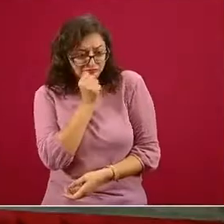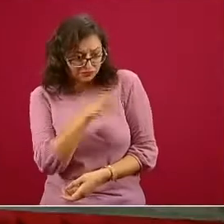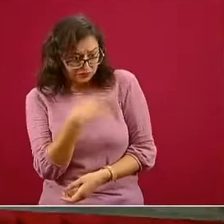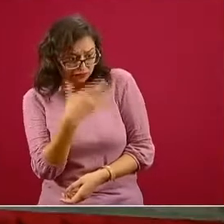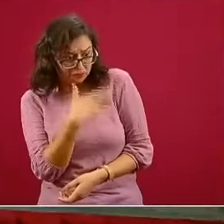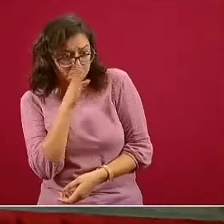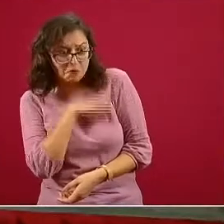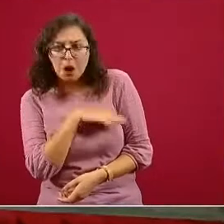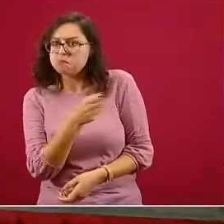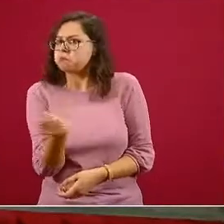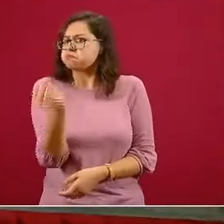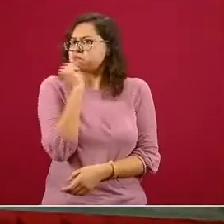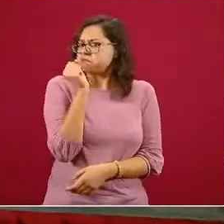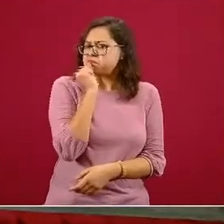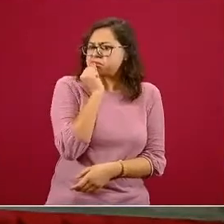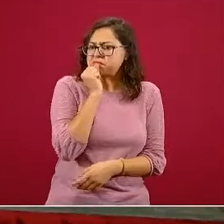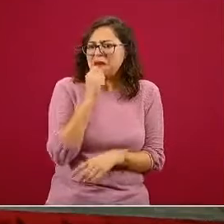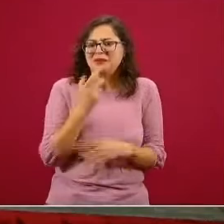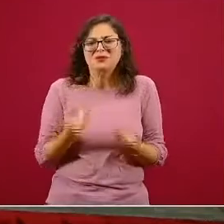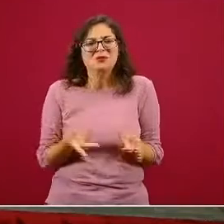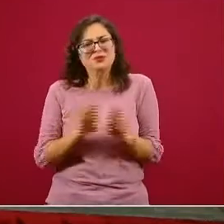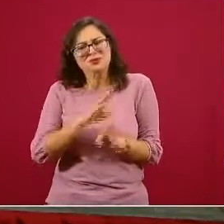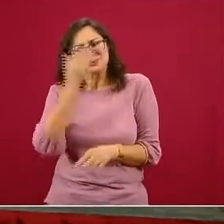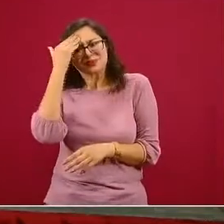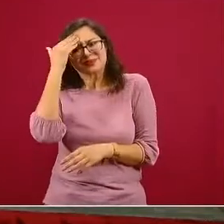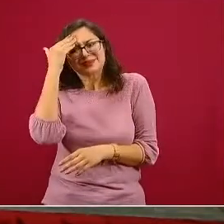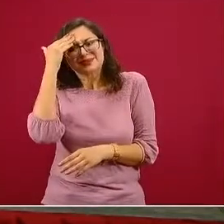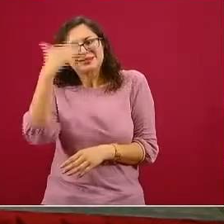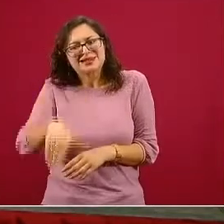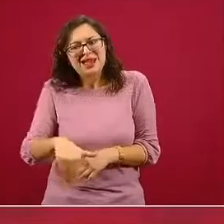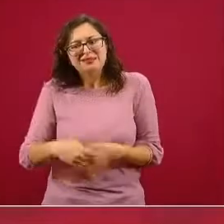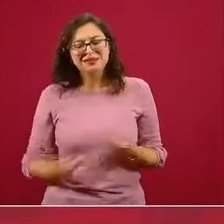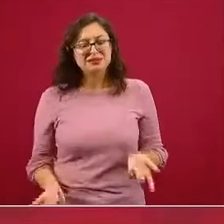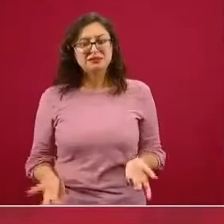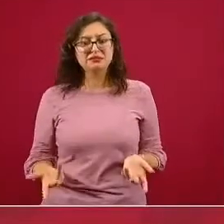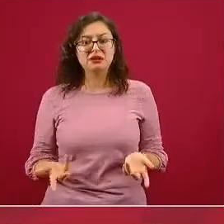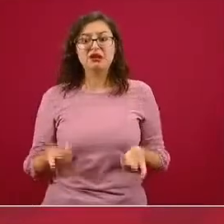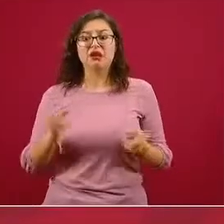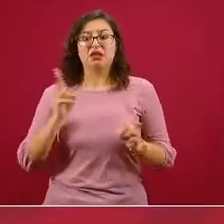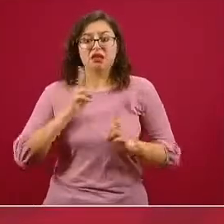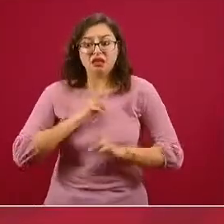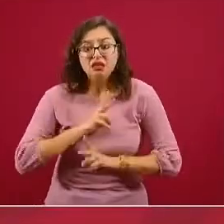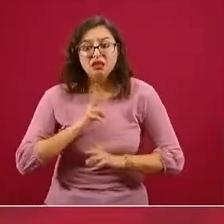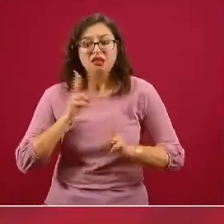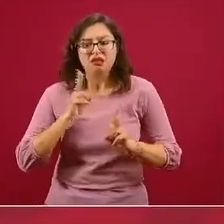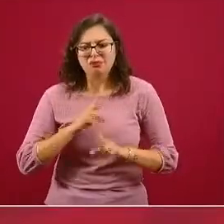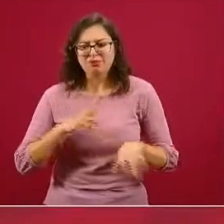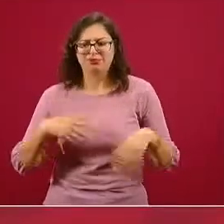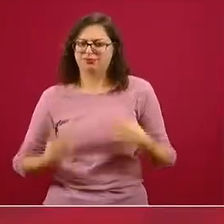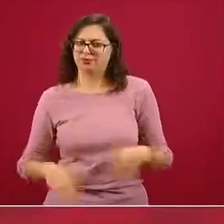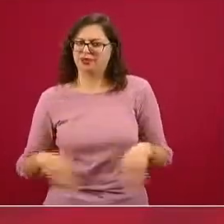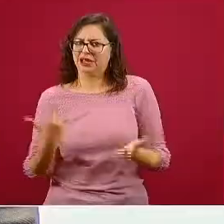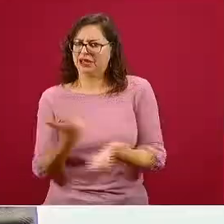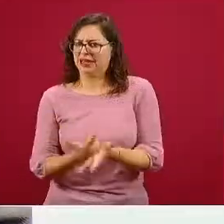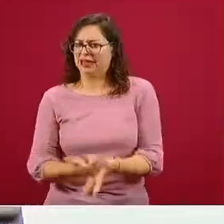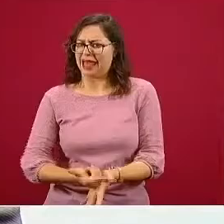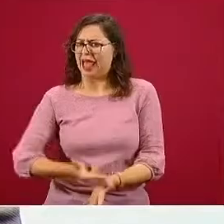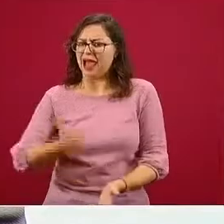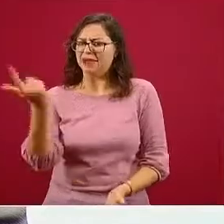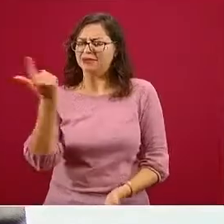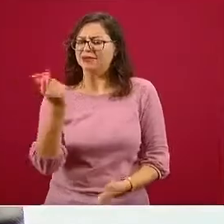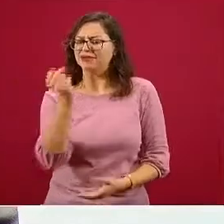anticipando un desenlace que está muchos pasos después, pero además con una